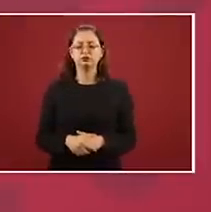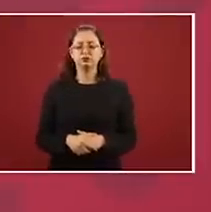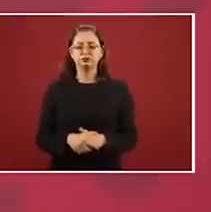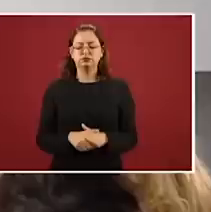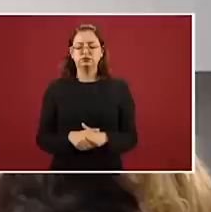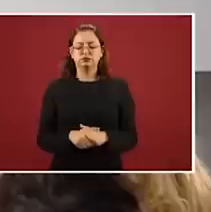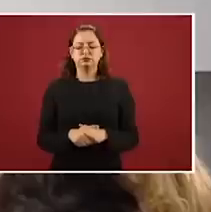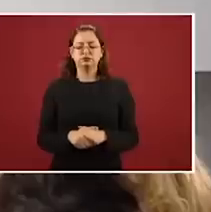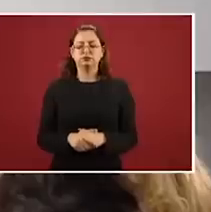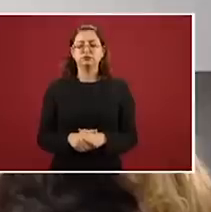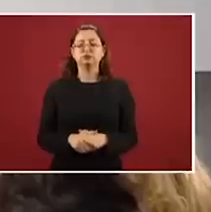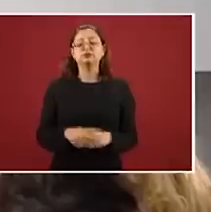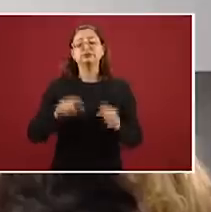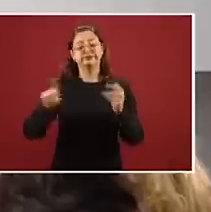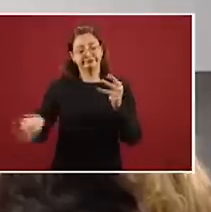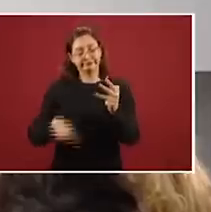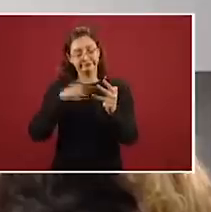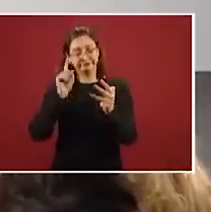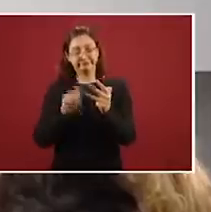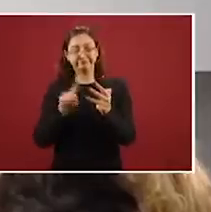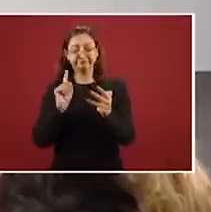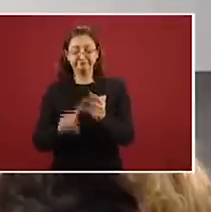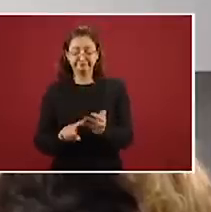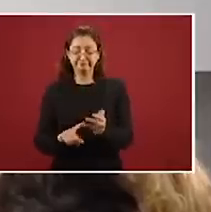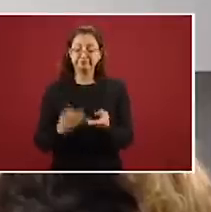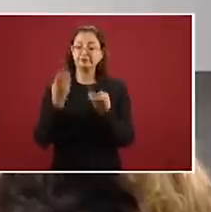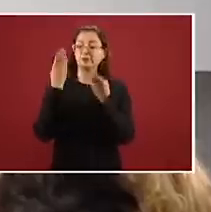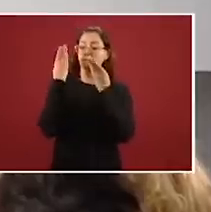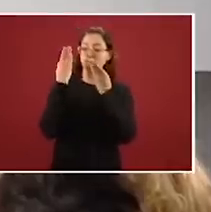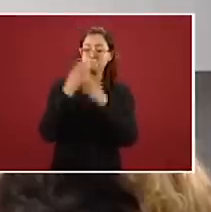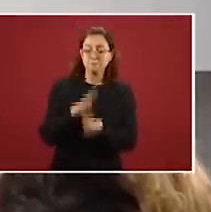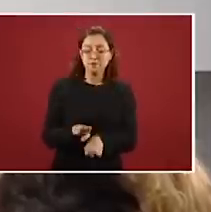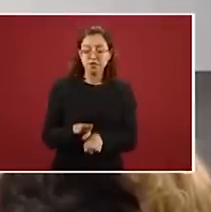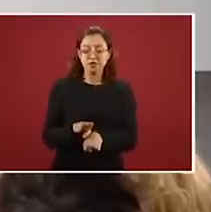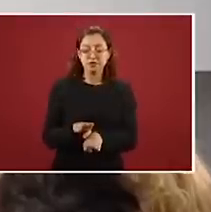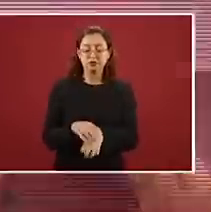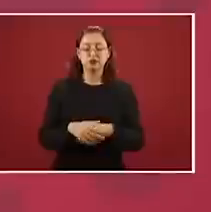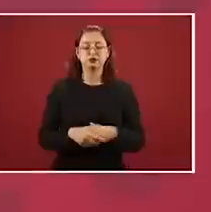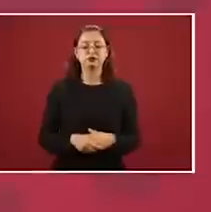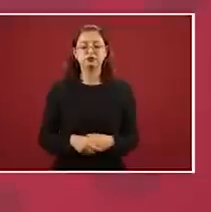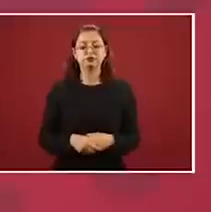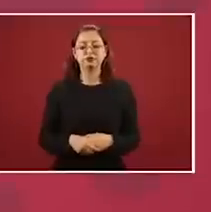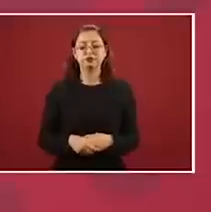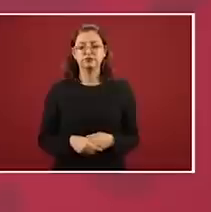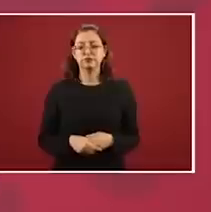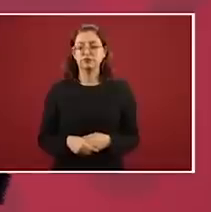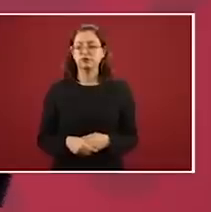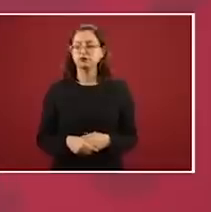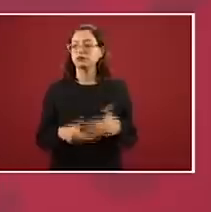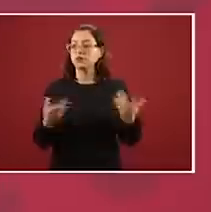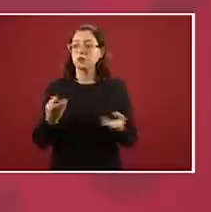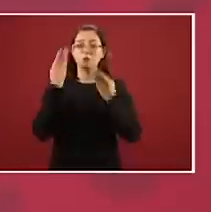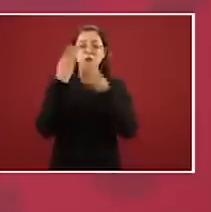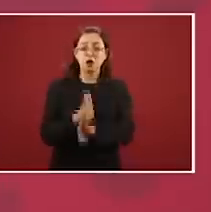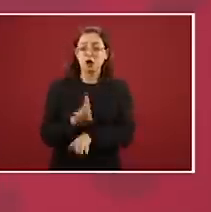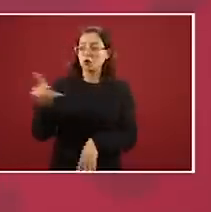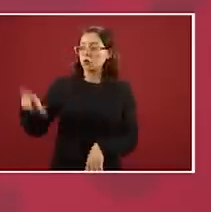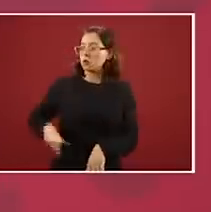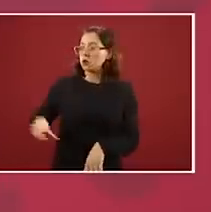Entonces, lo tercero, los bancos. Se acabaron los bancos estatales.